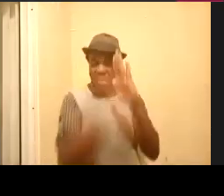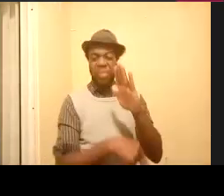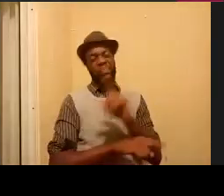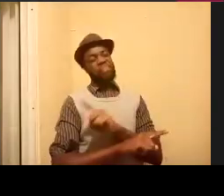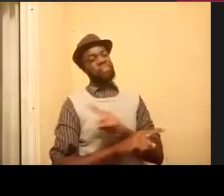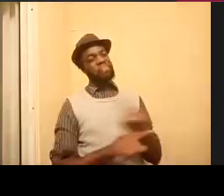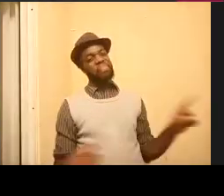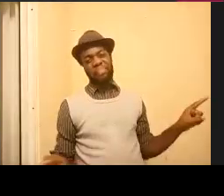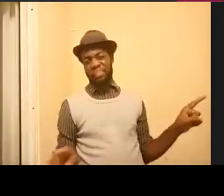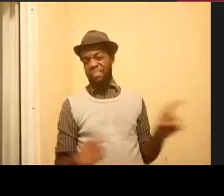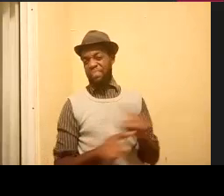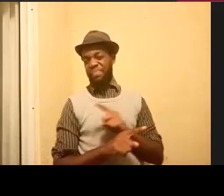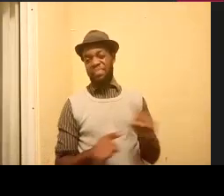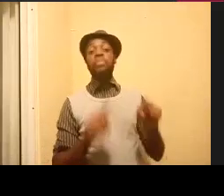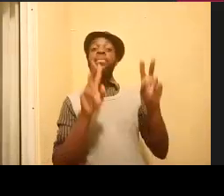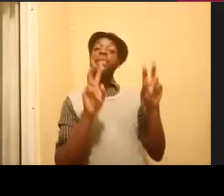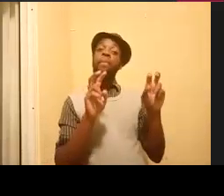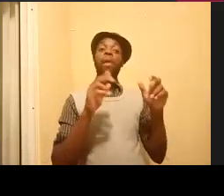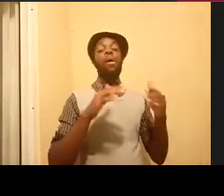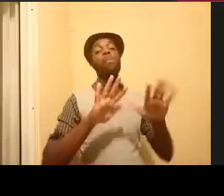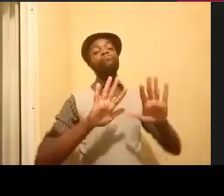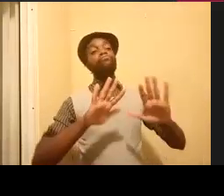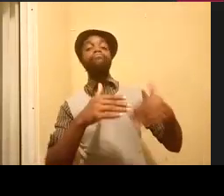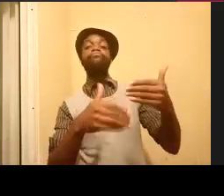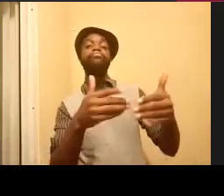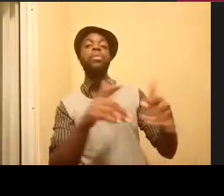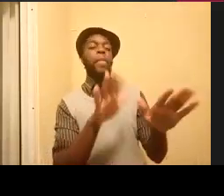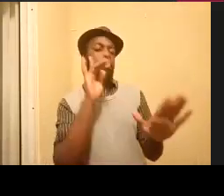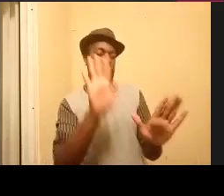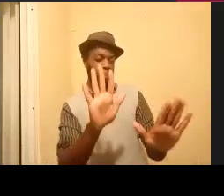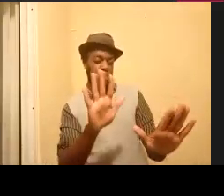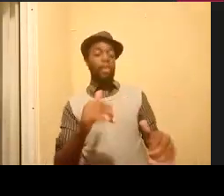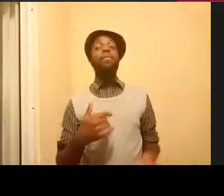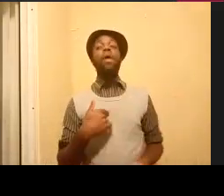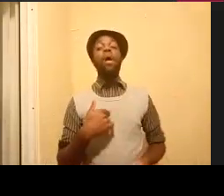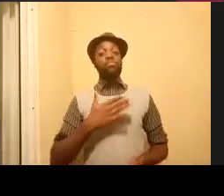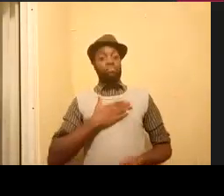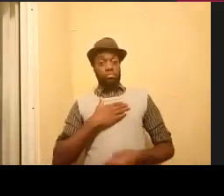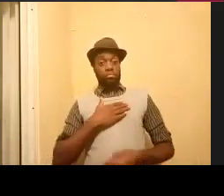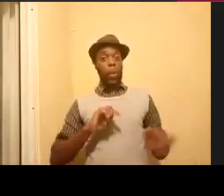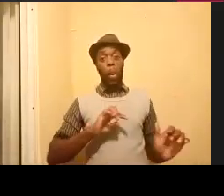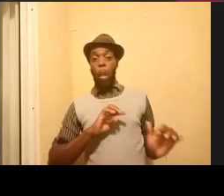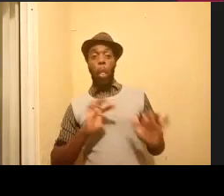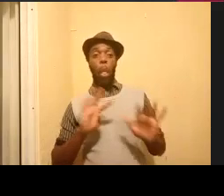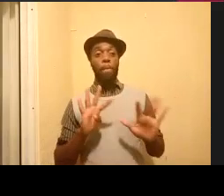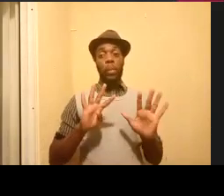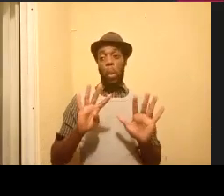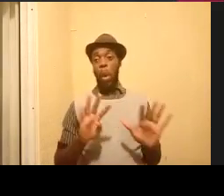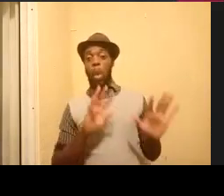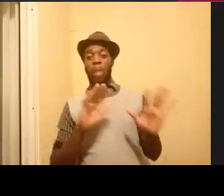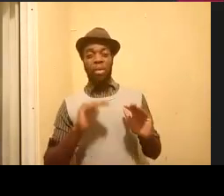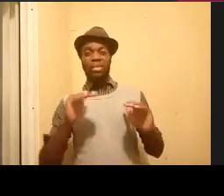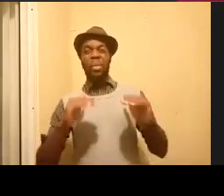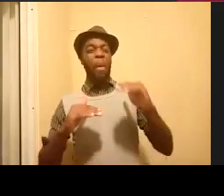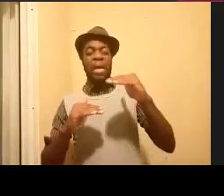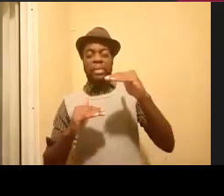cuando estaba en prepromo, o sea, un año antes de acabar el bachillerato, vinieron a darnos talleres de prevención de